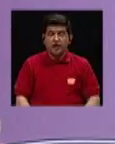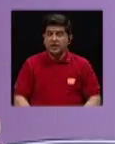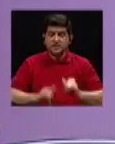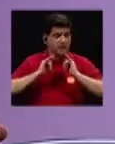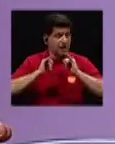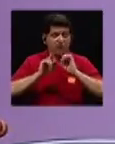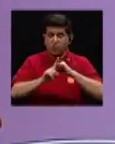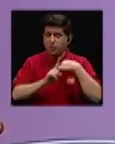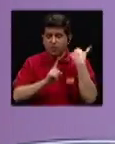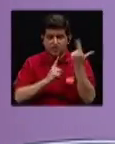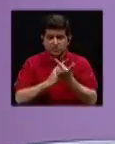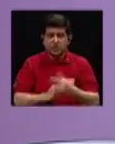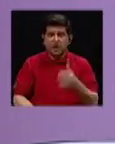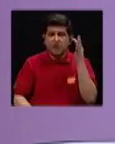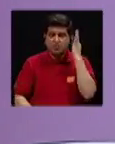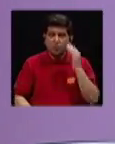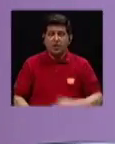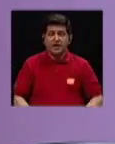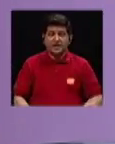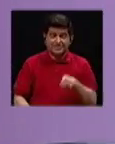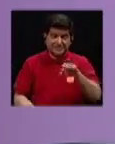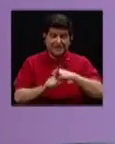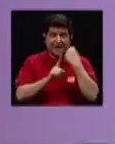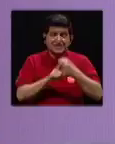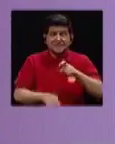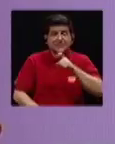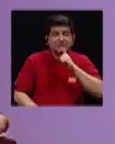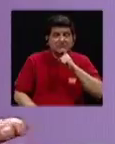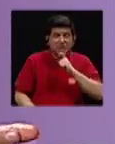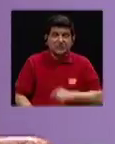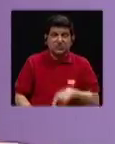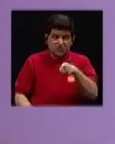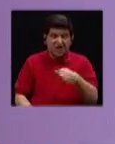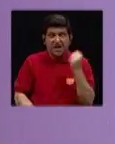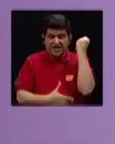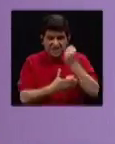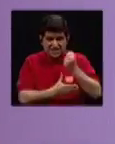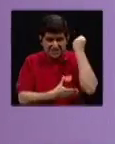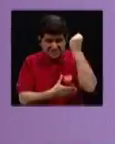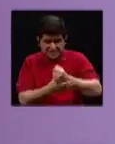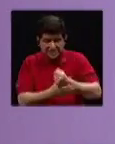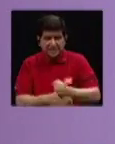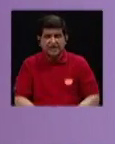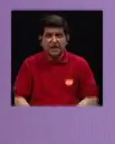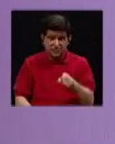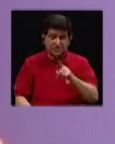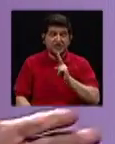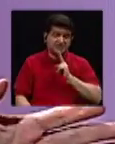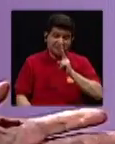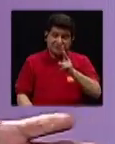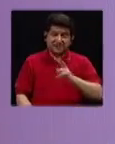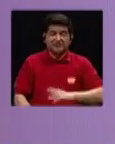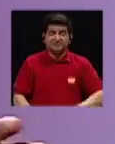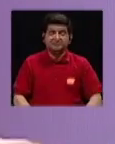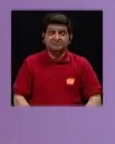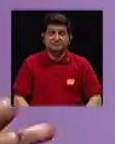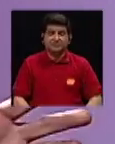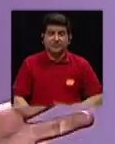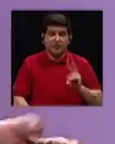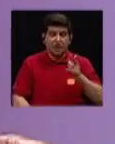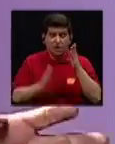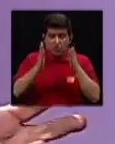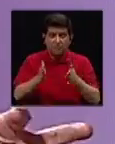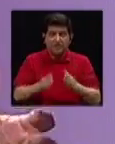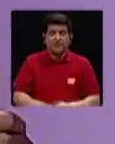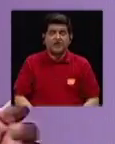yo he dicho las mujeres en desigualdad social o las mujeres que están en el margen son las que son asesinadas eso eso es completamente